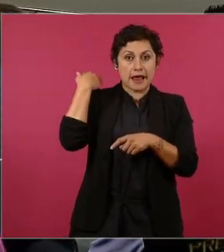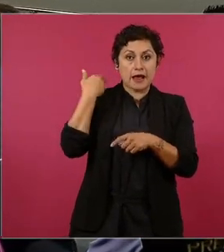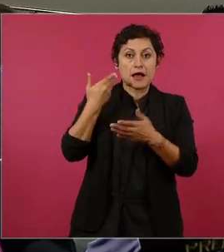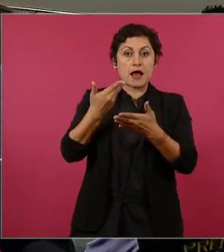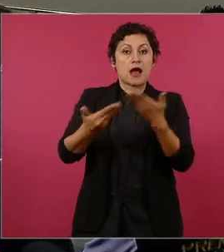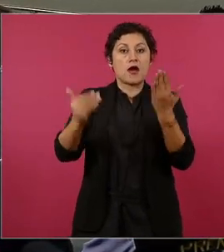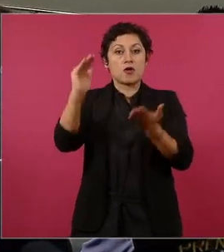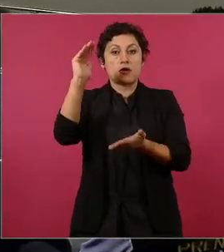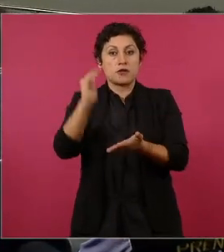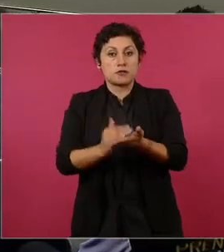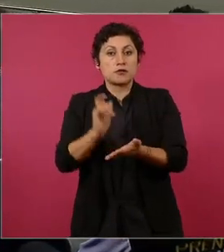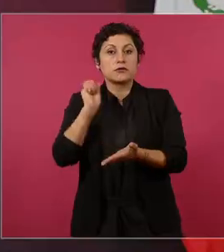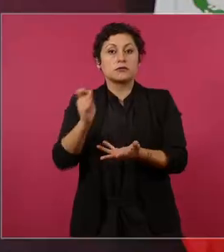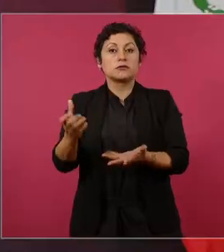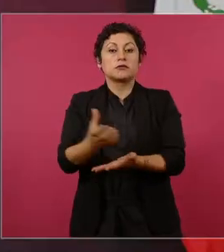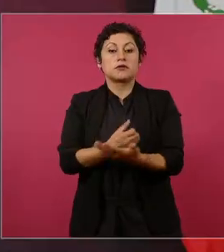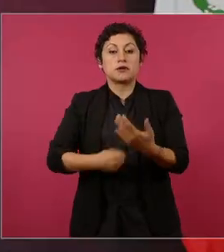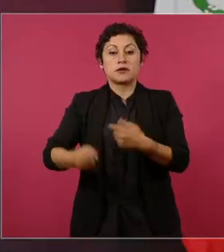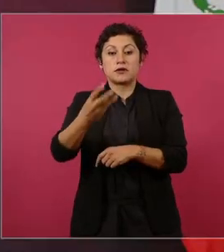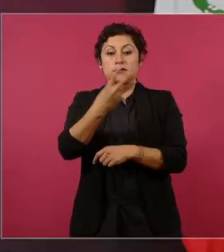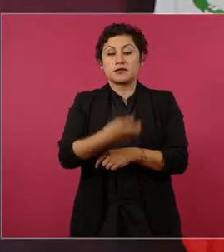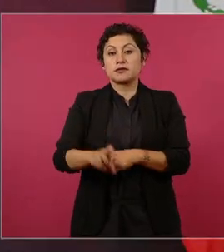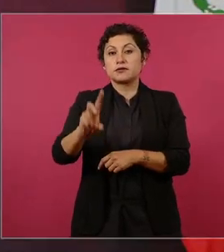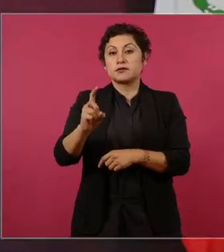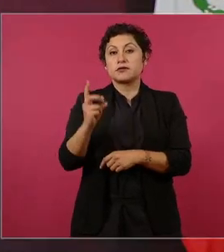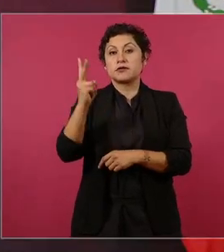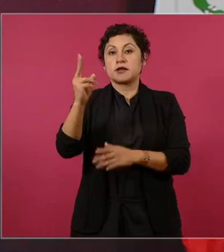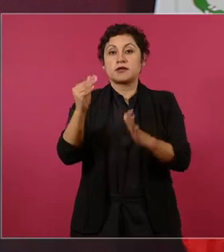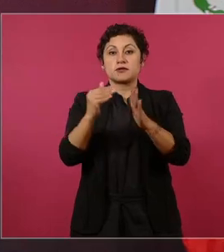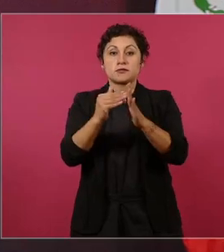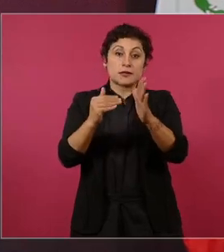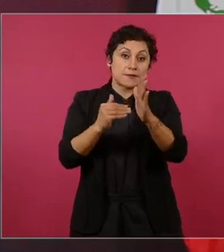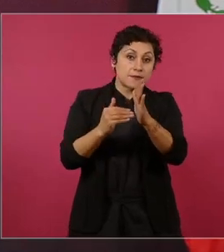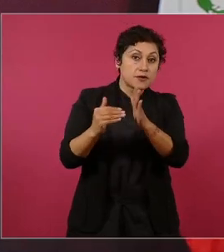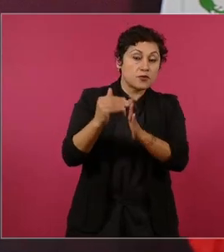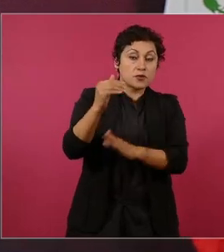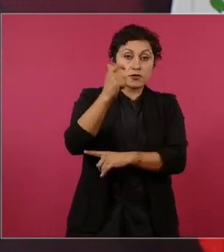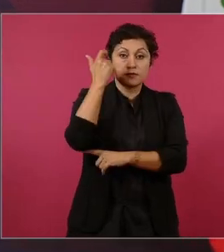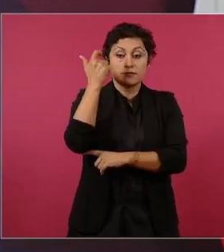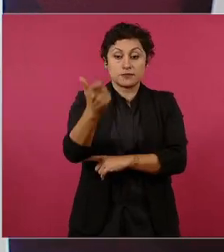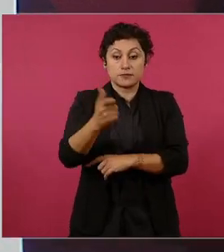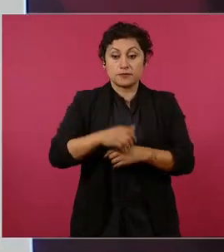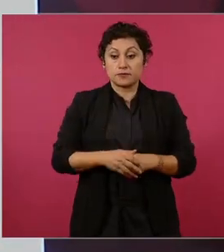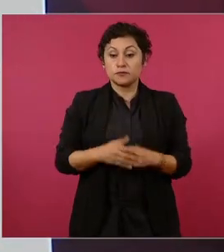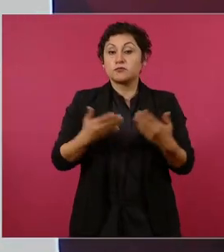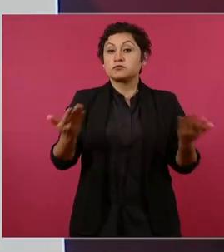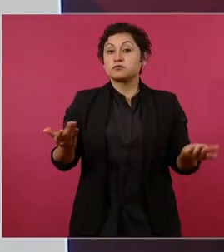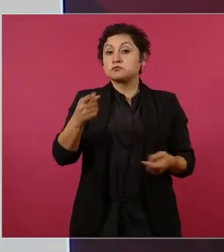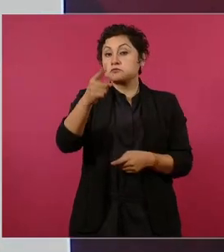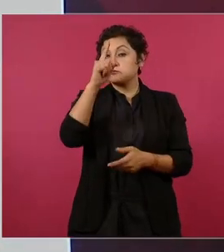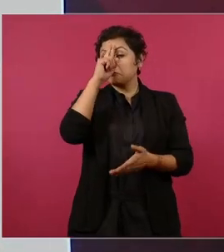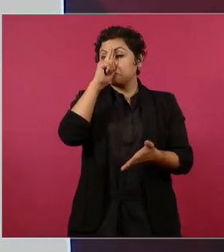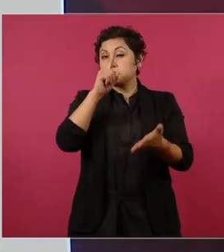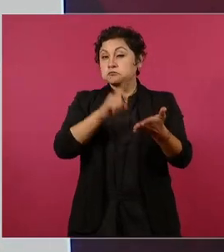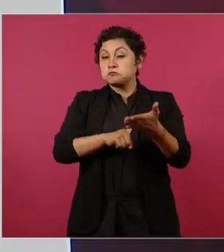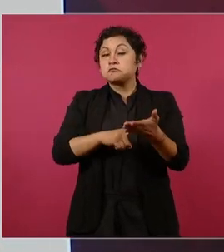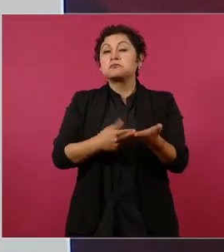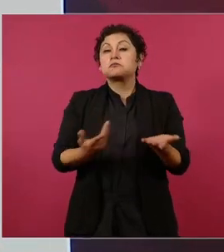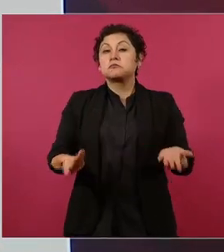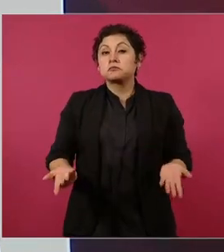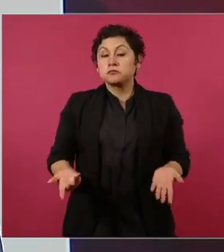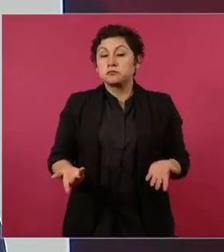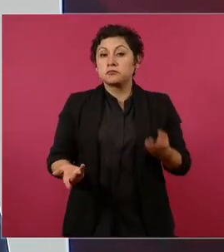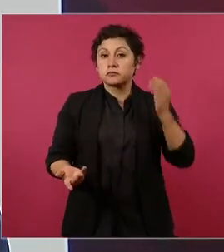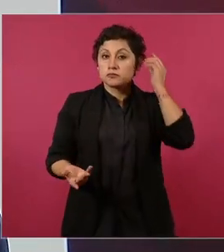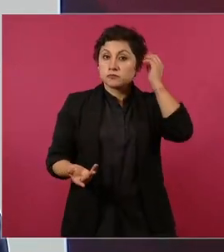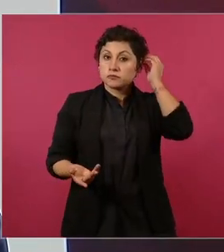332 mil millones de pesos. Imagínense el ahorro. Bueno, a ver